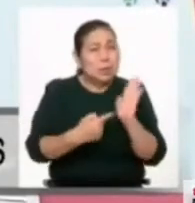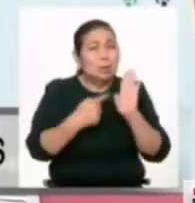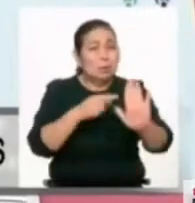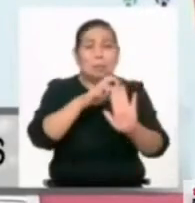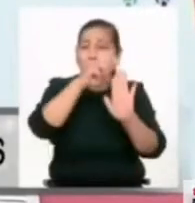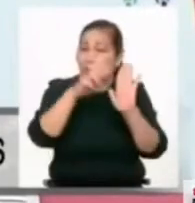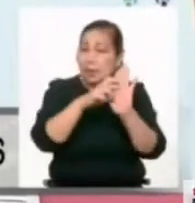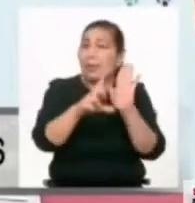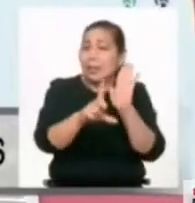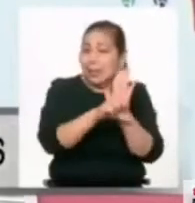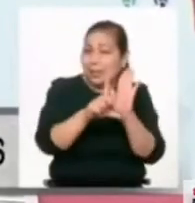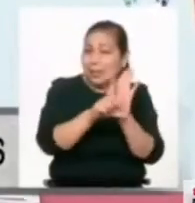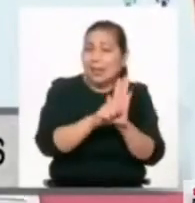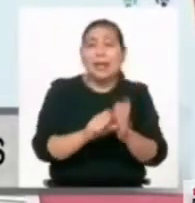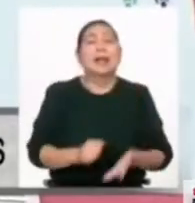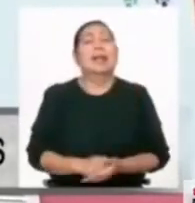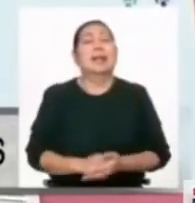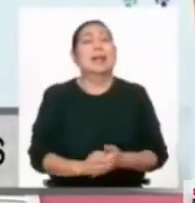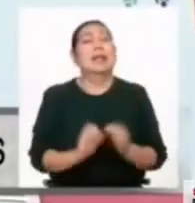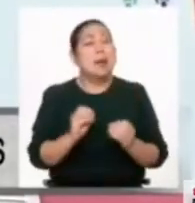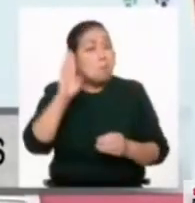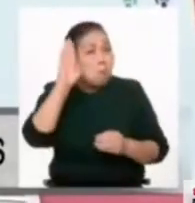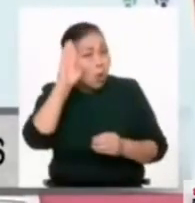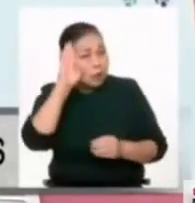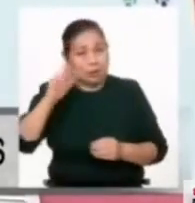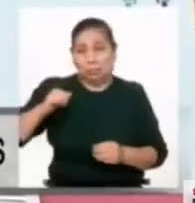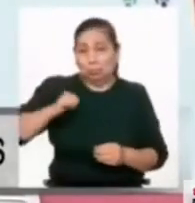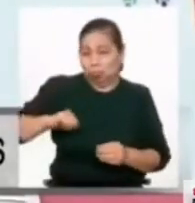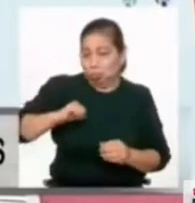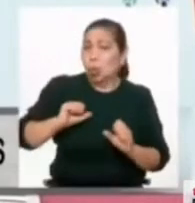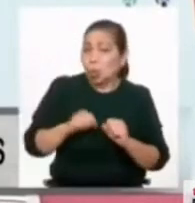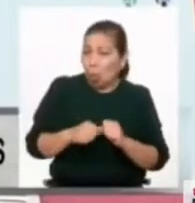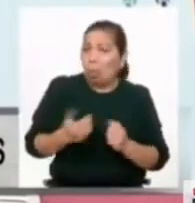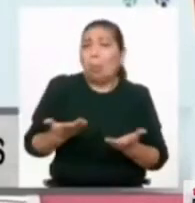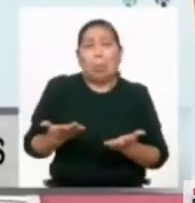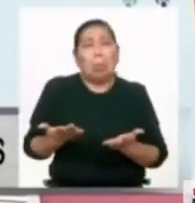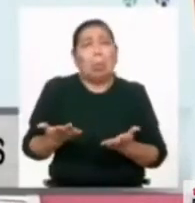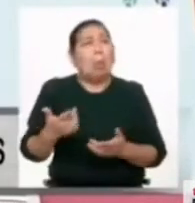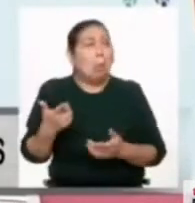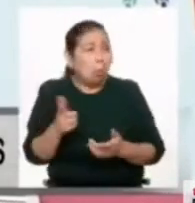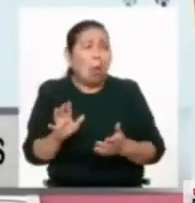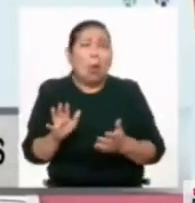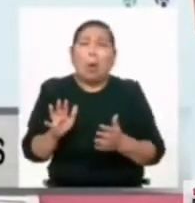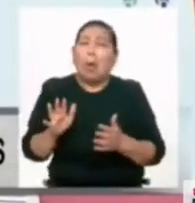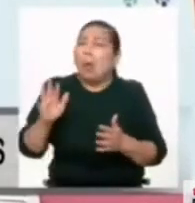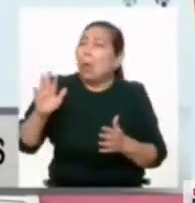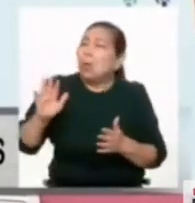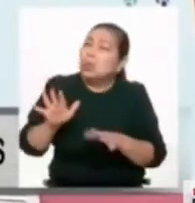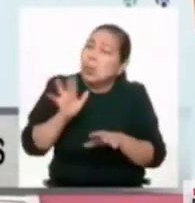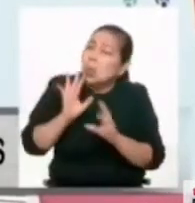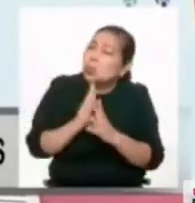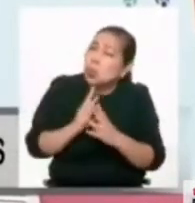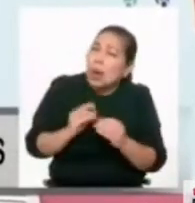un proyecto de ley para que la policía municipal cuente con armas no letales. ¿Por qué no